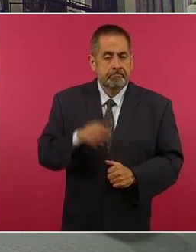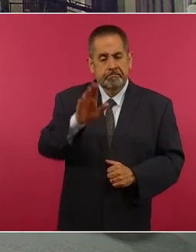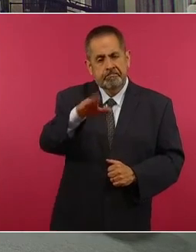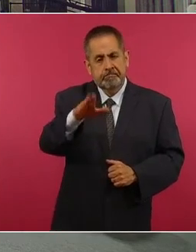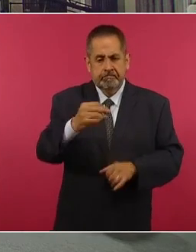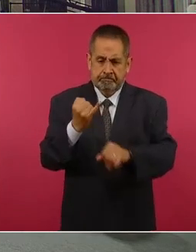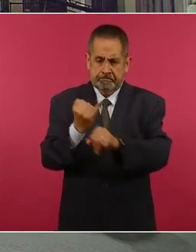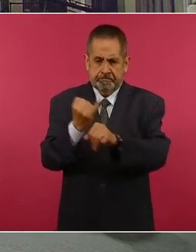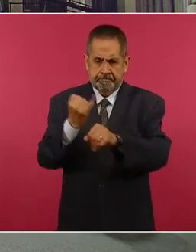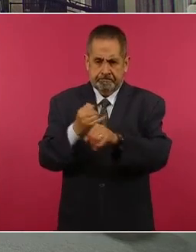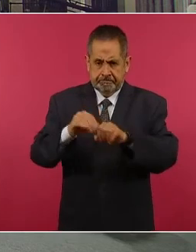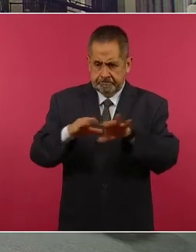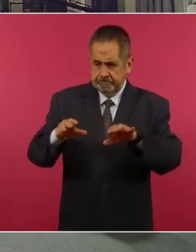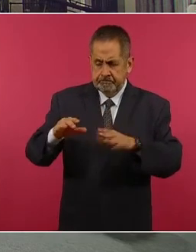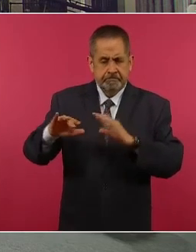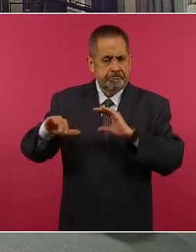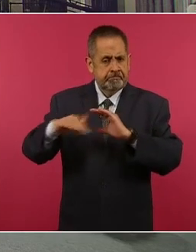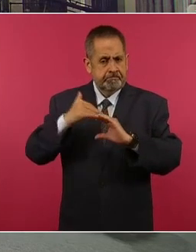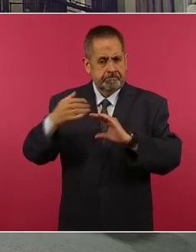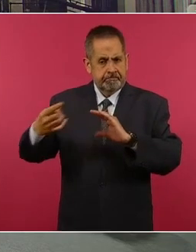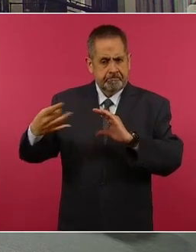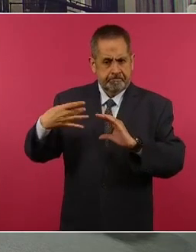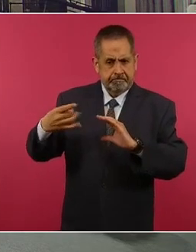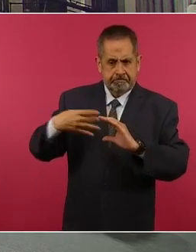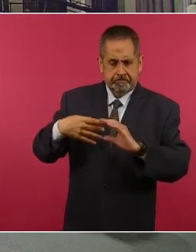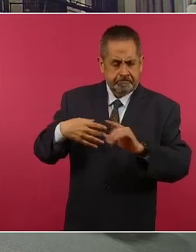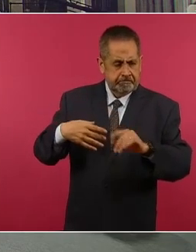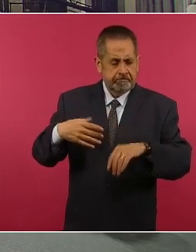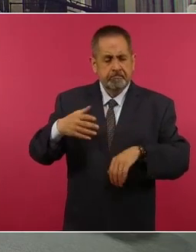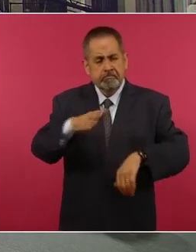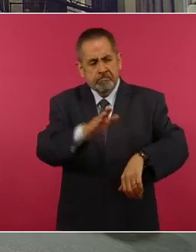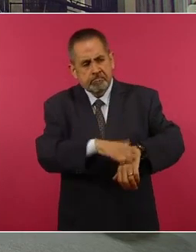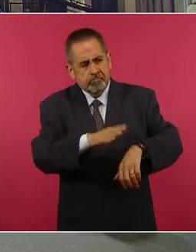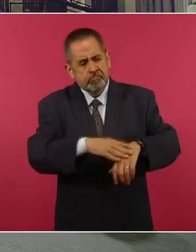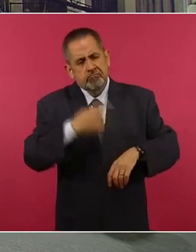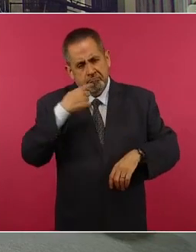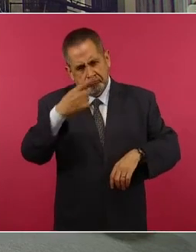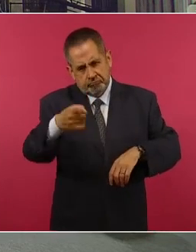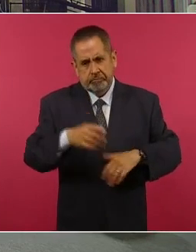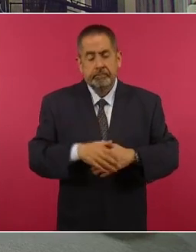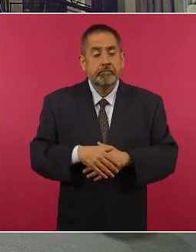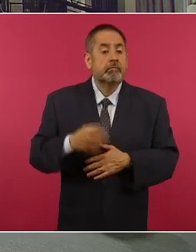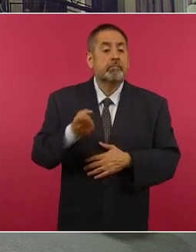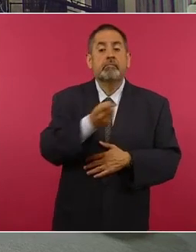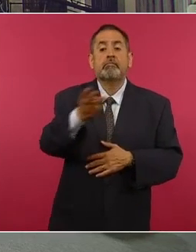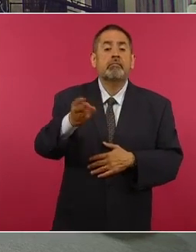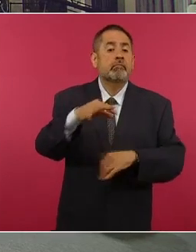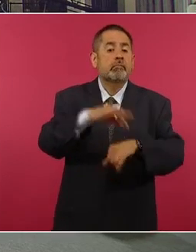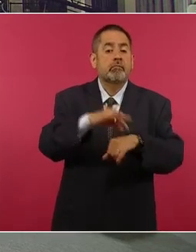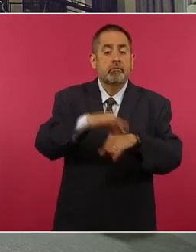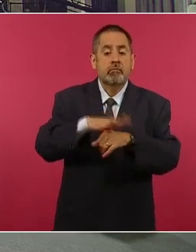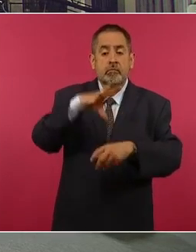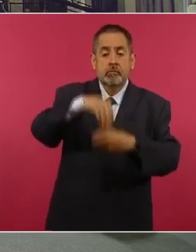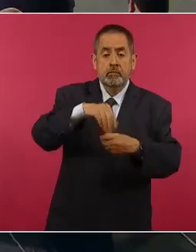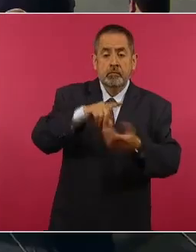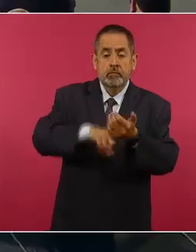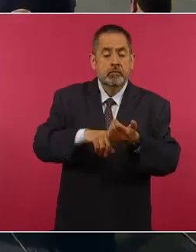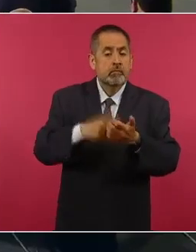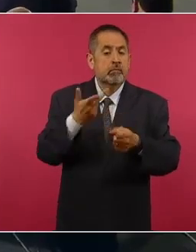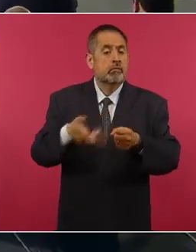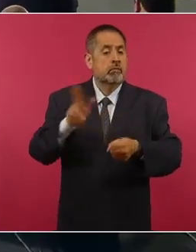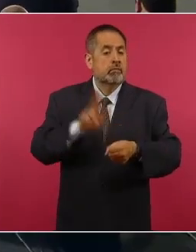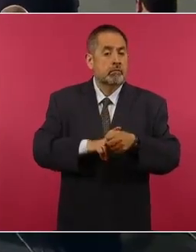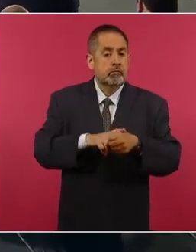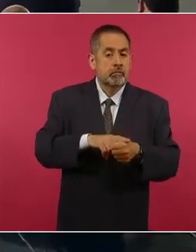nos llegaron una denuncia que médicos internistas del Hospital